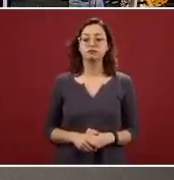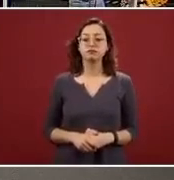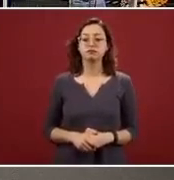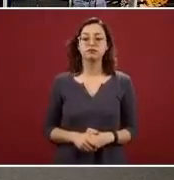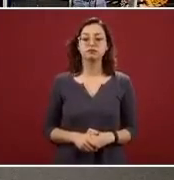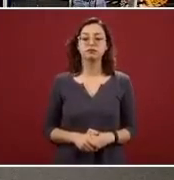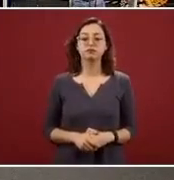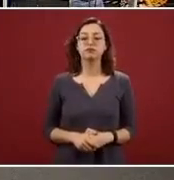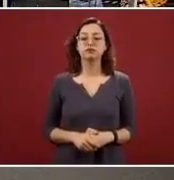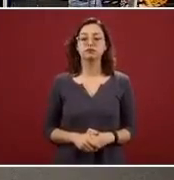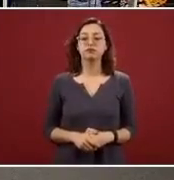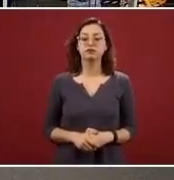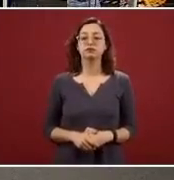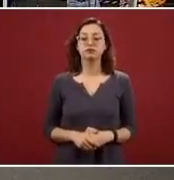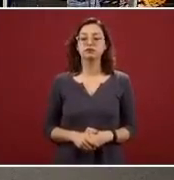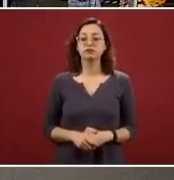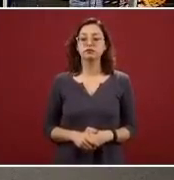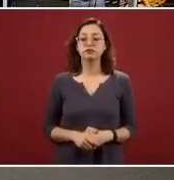para acá.